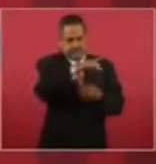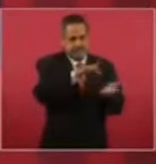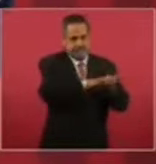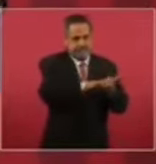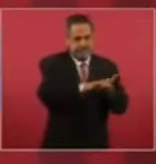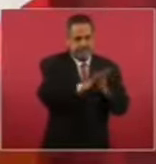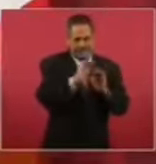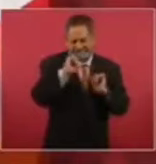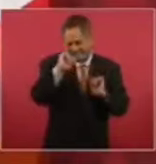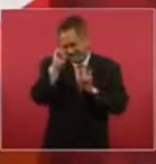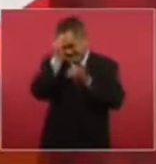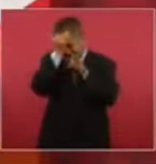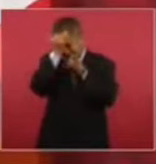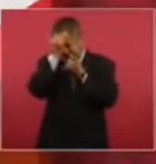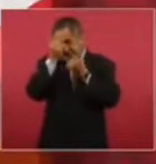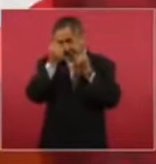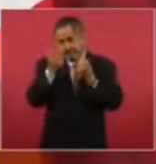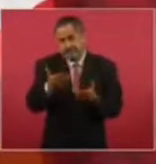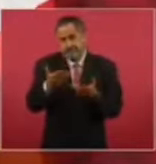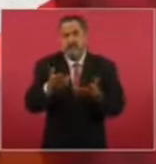con esa idea.